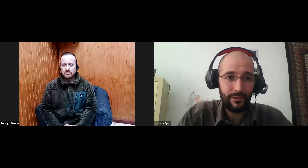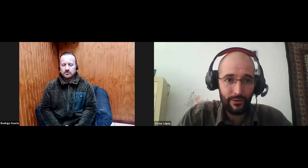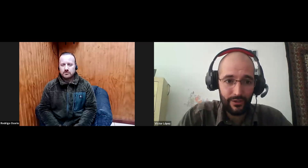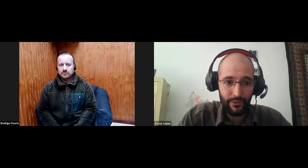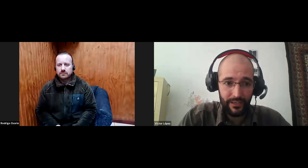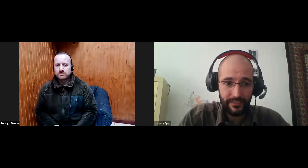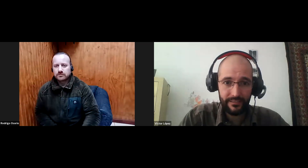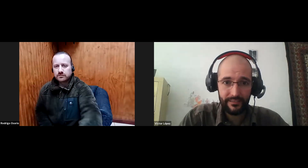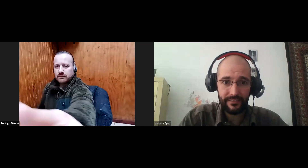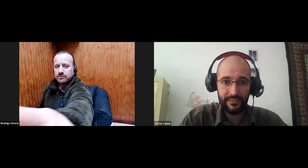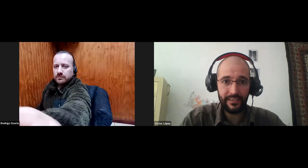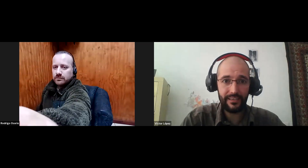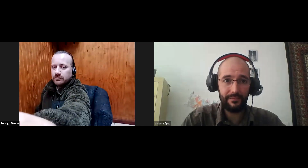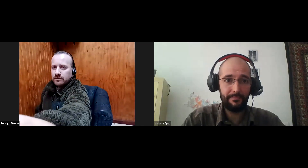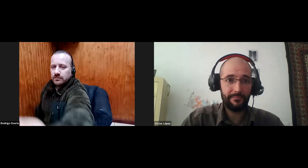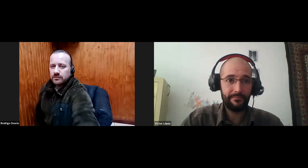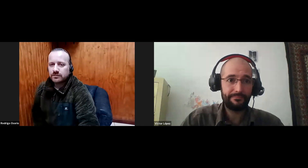Hola a todos y todas.